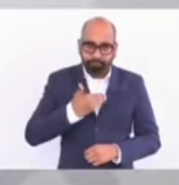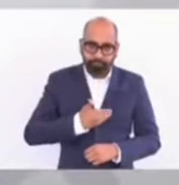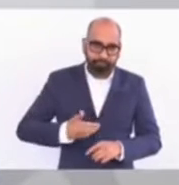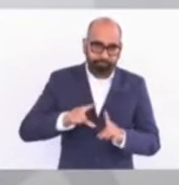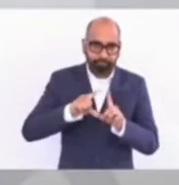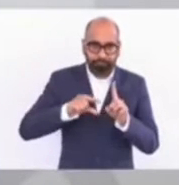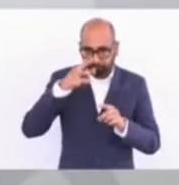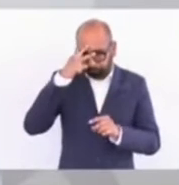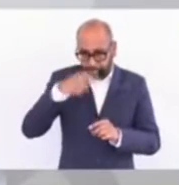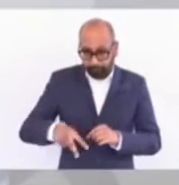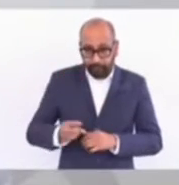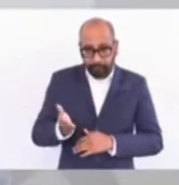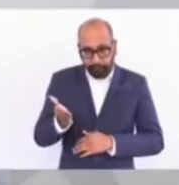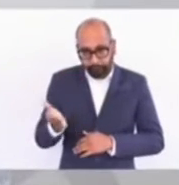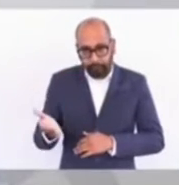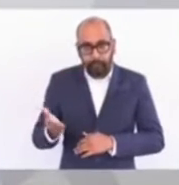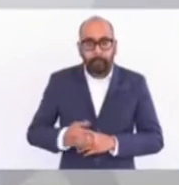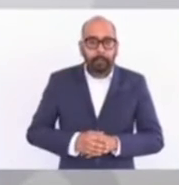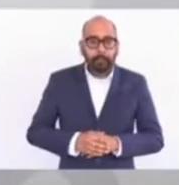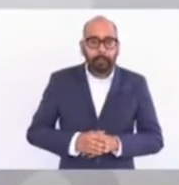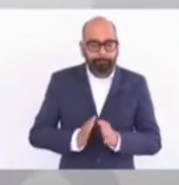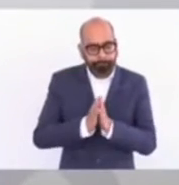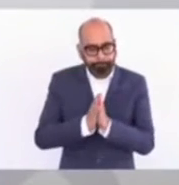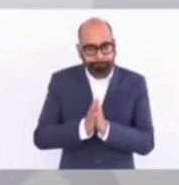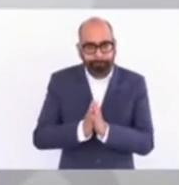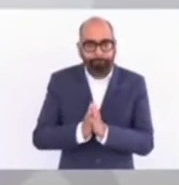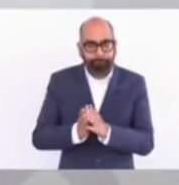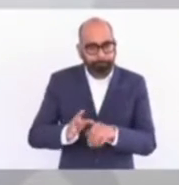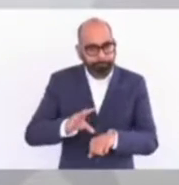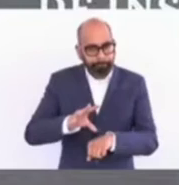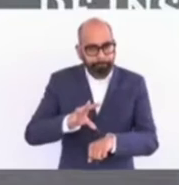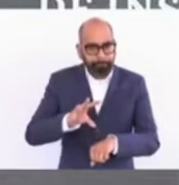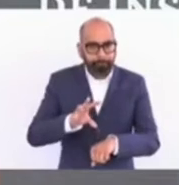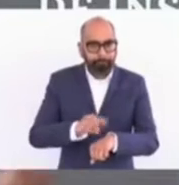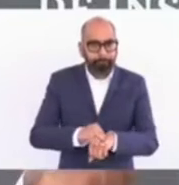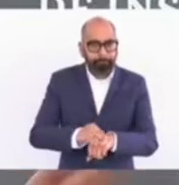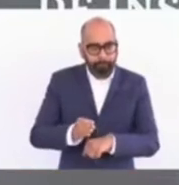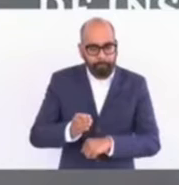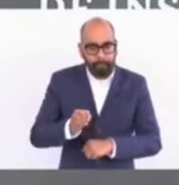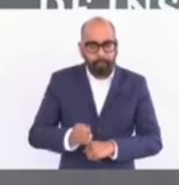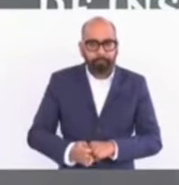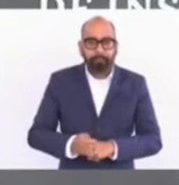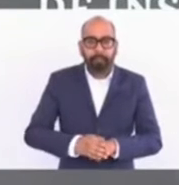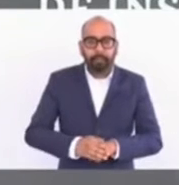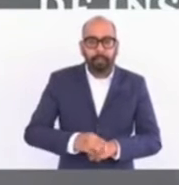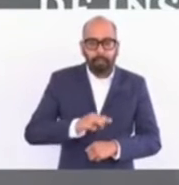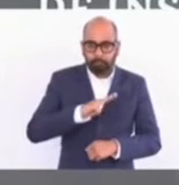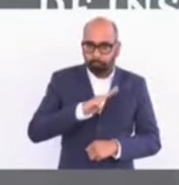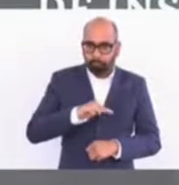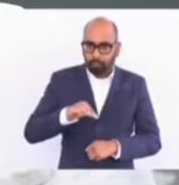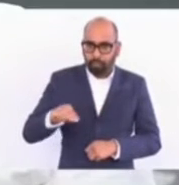que permita también que michoacán pueda ingresar